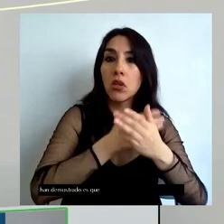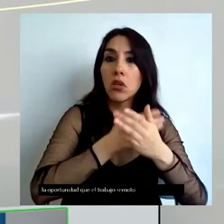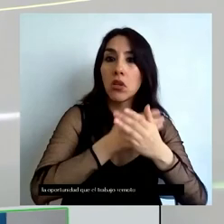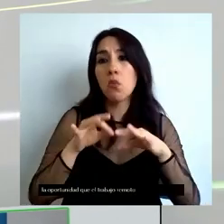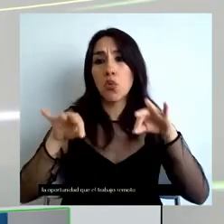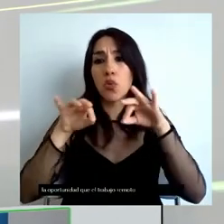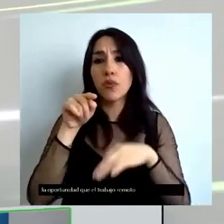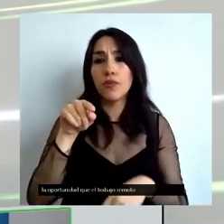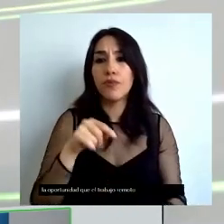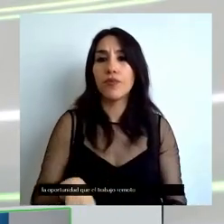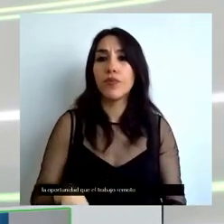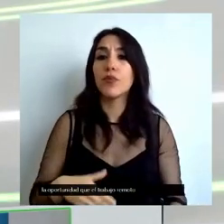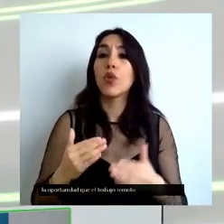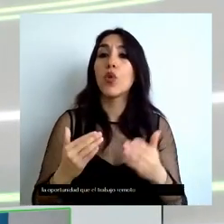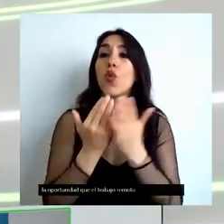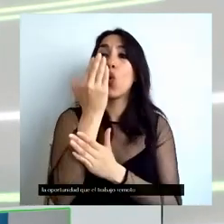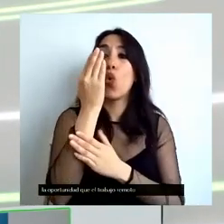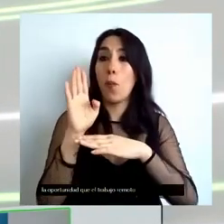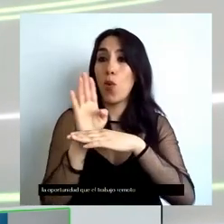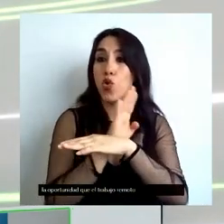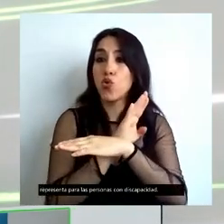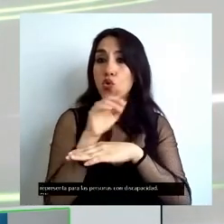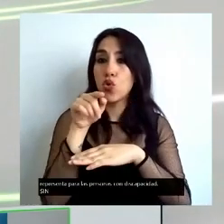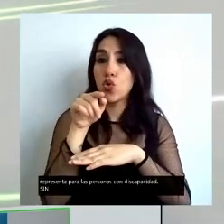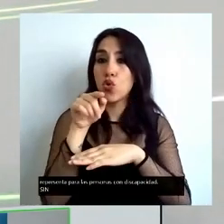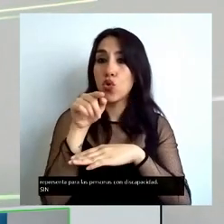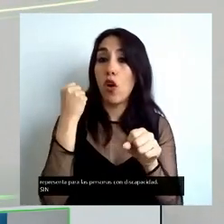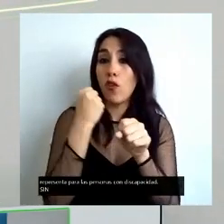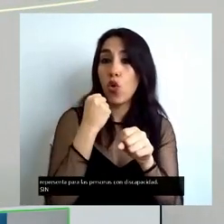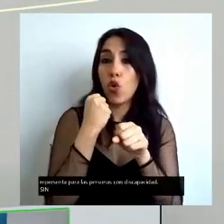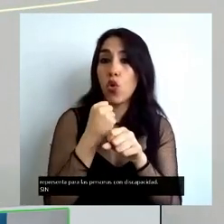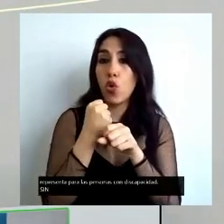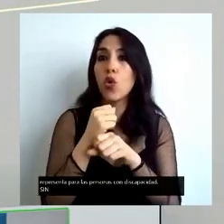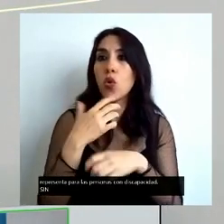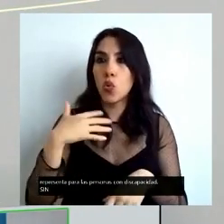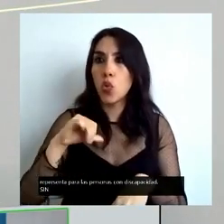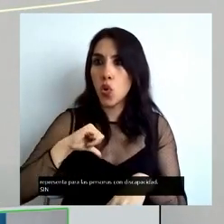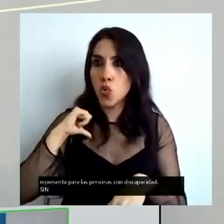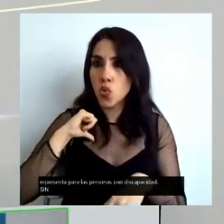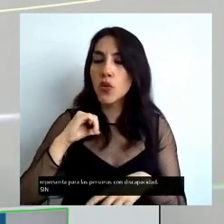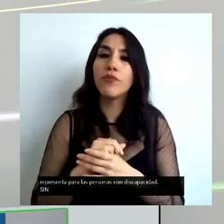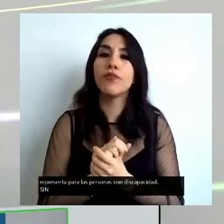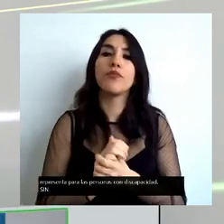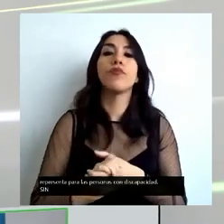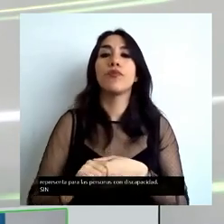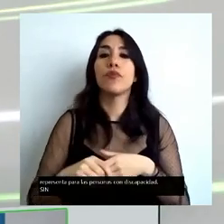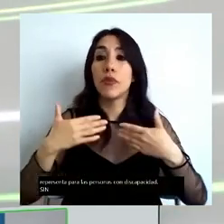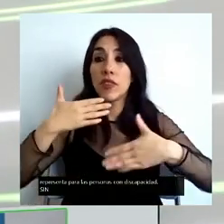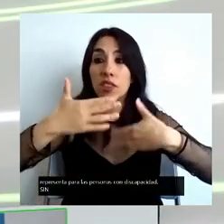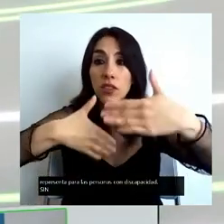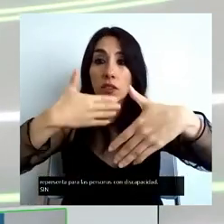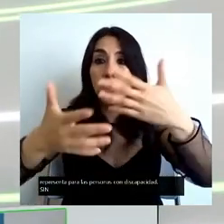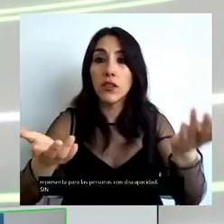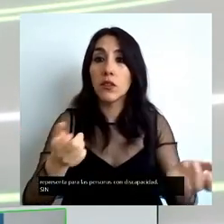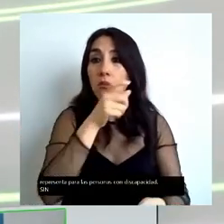trabajo decente de las personas con discapacidad, el acceso al Internet es